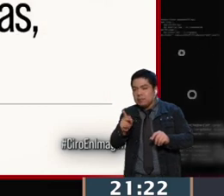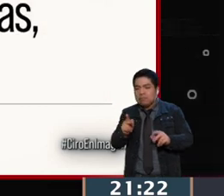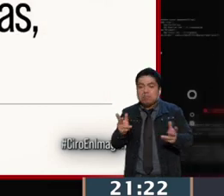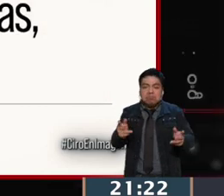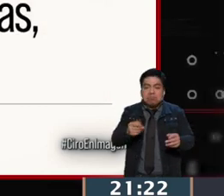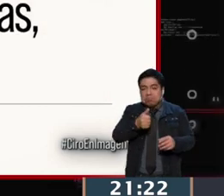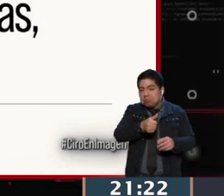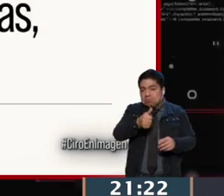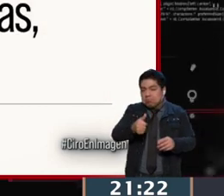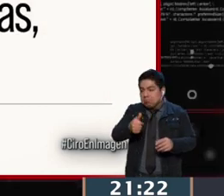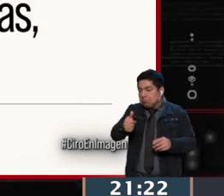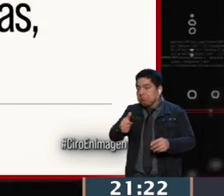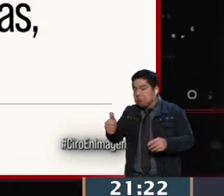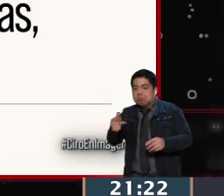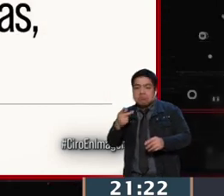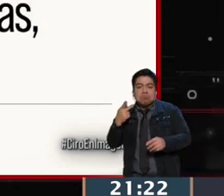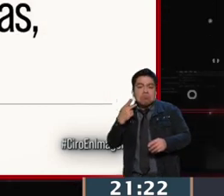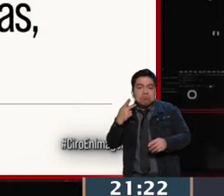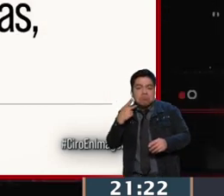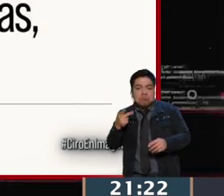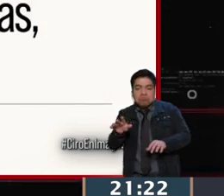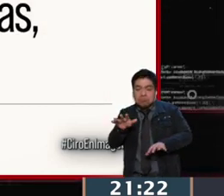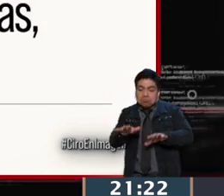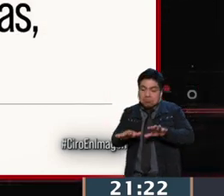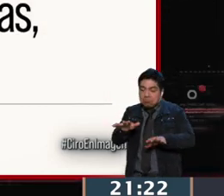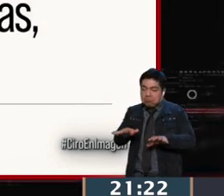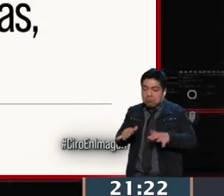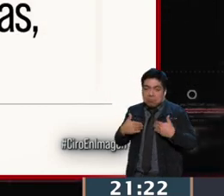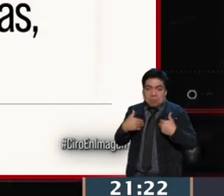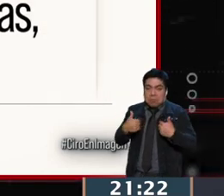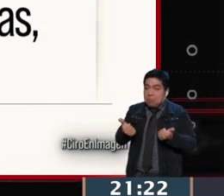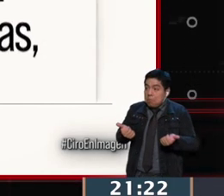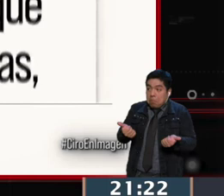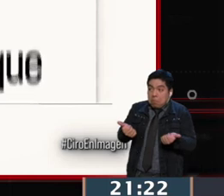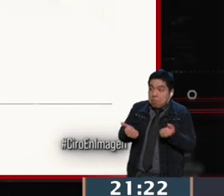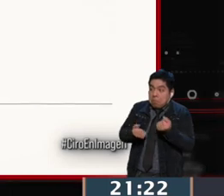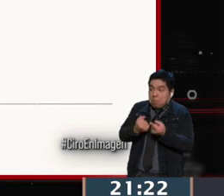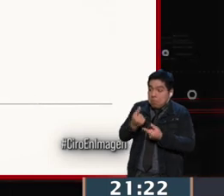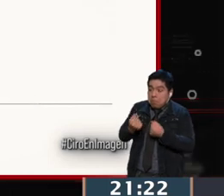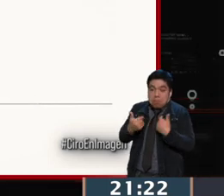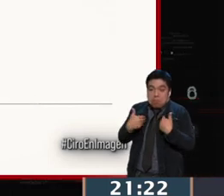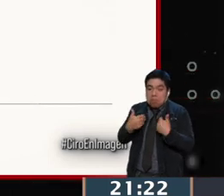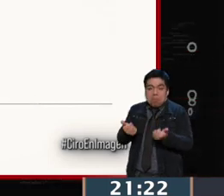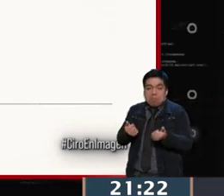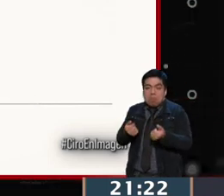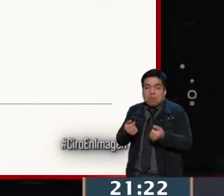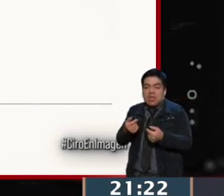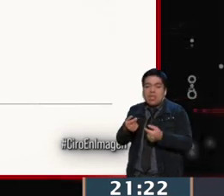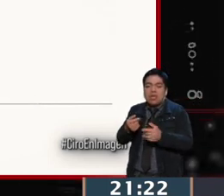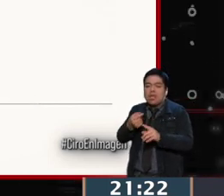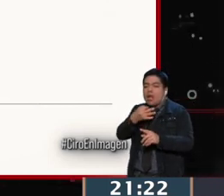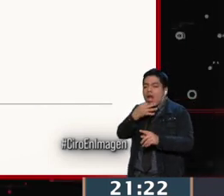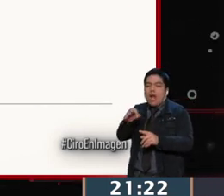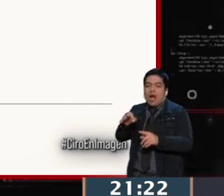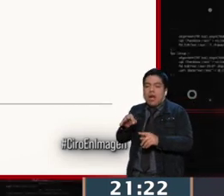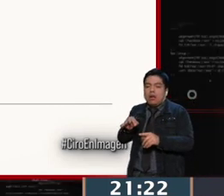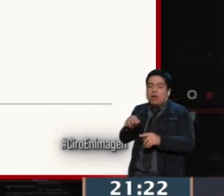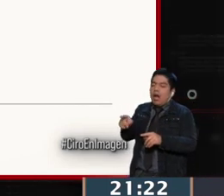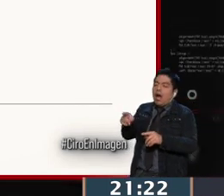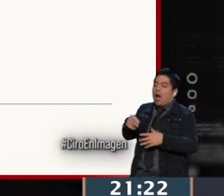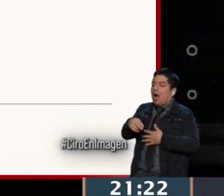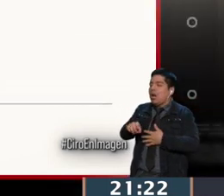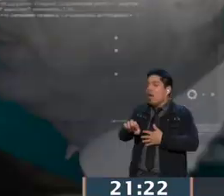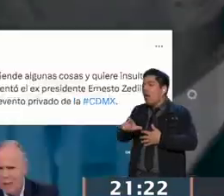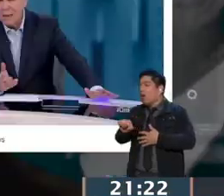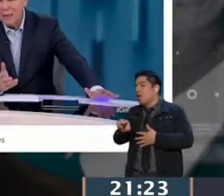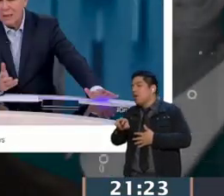que algún político que no entiende algunas cosas quiere insultar a alguien, le dice